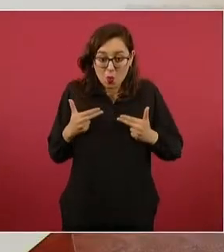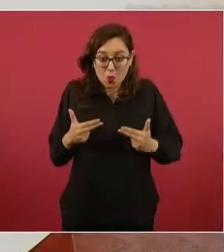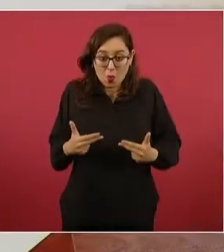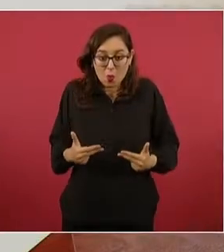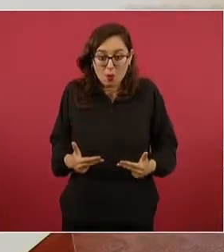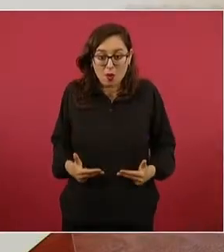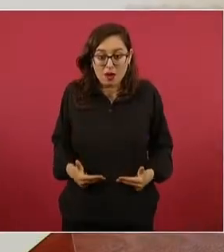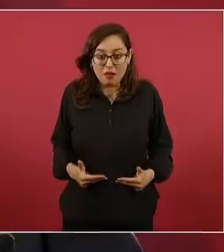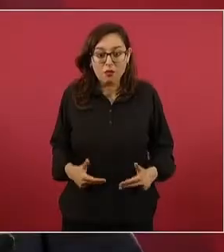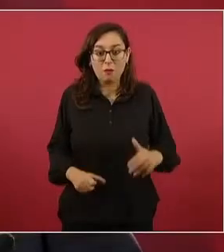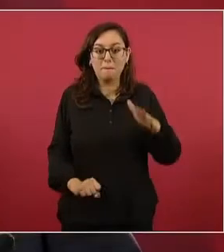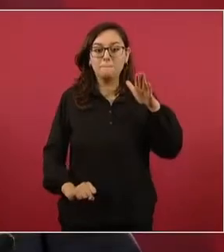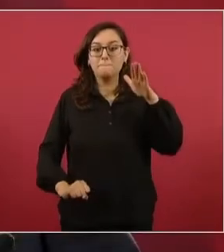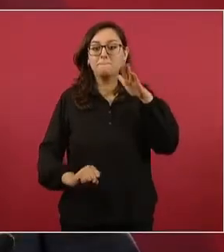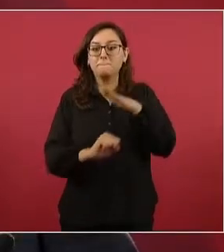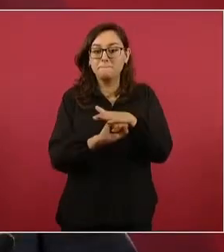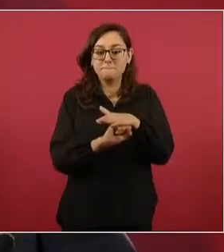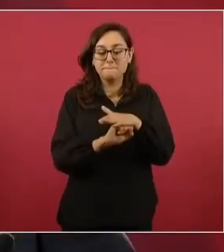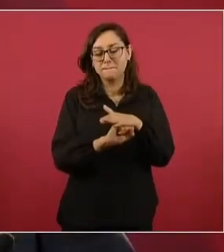del cristianismo.